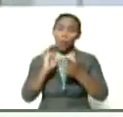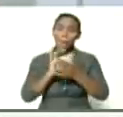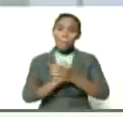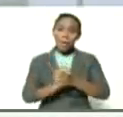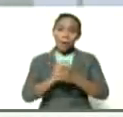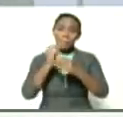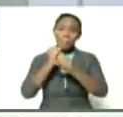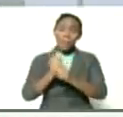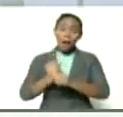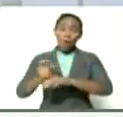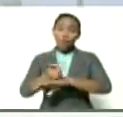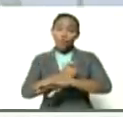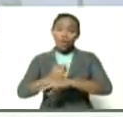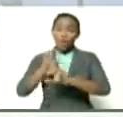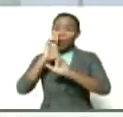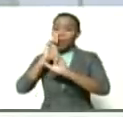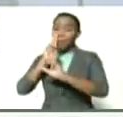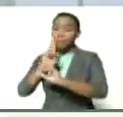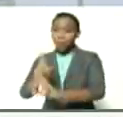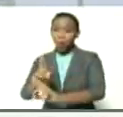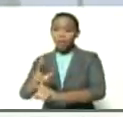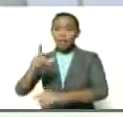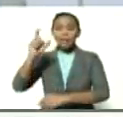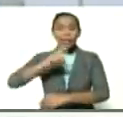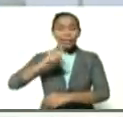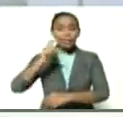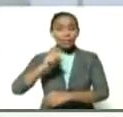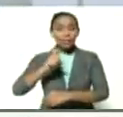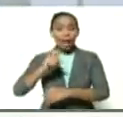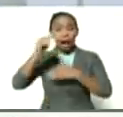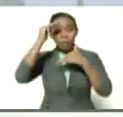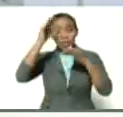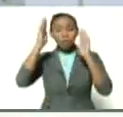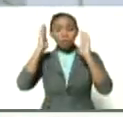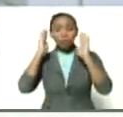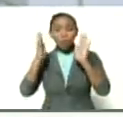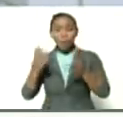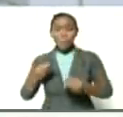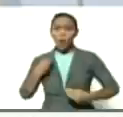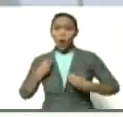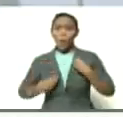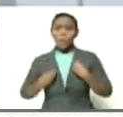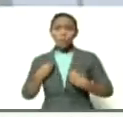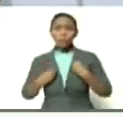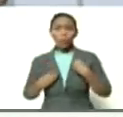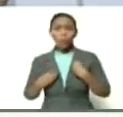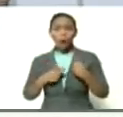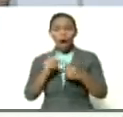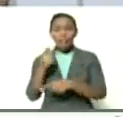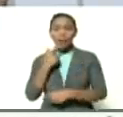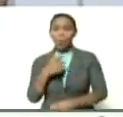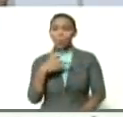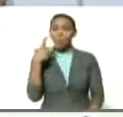espera que un gobierno responda sus necesidades y las atienda, sus preocupaciones, ahí dijeron